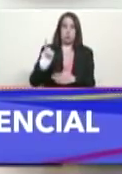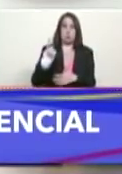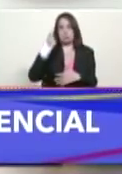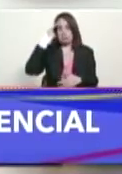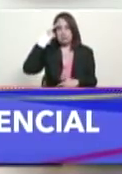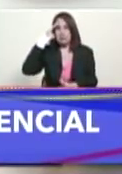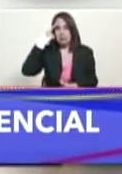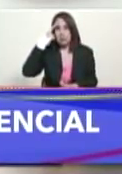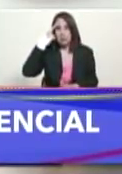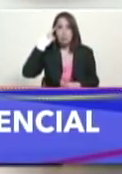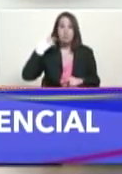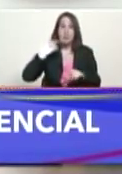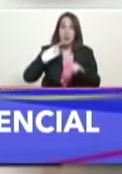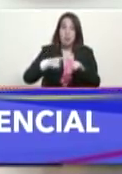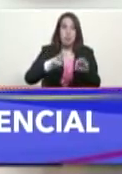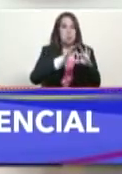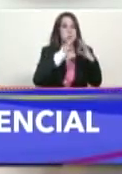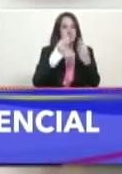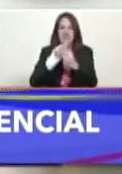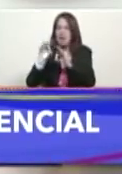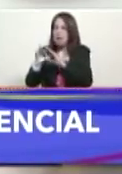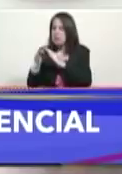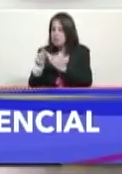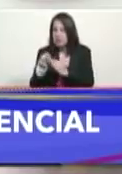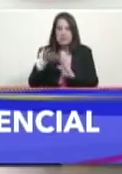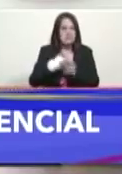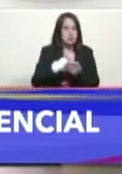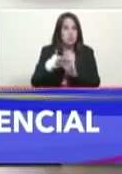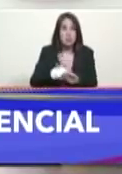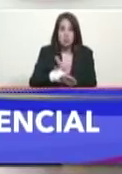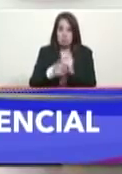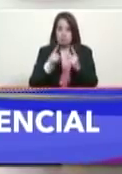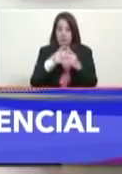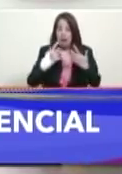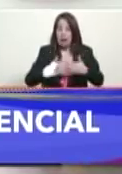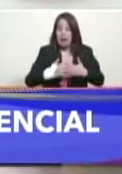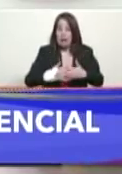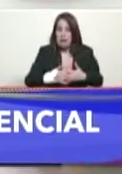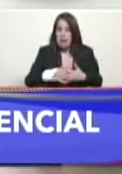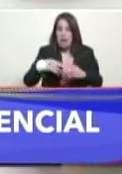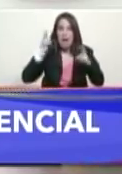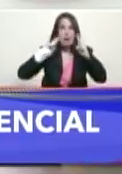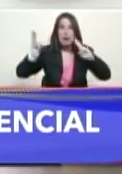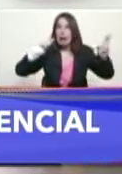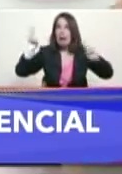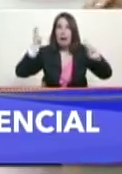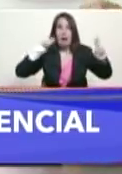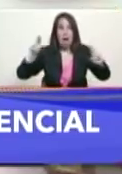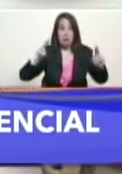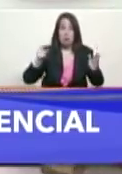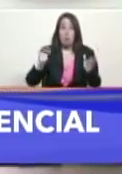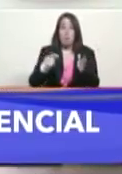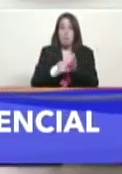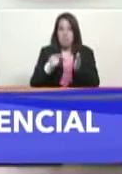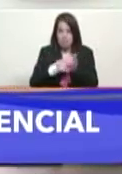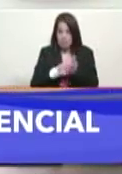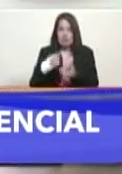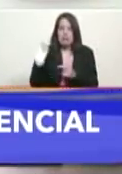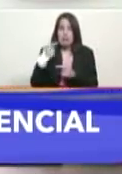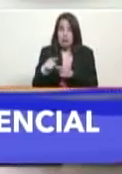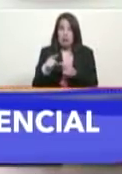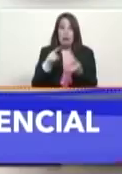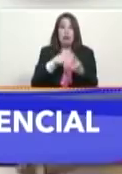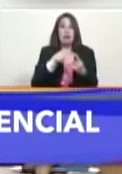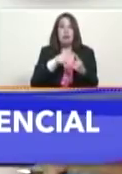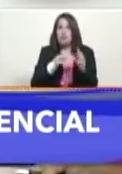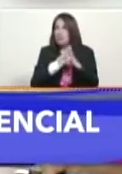frente a situaciones como esta, hay que tener una radio. Atención, organizaciones populares, todo el mundo debe tener